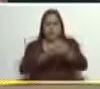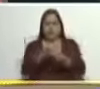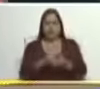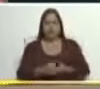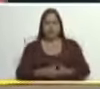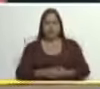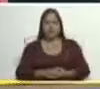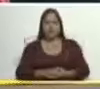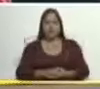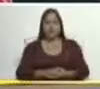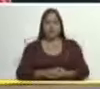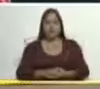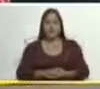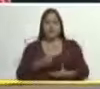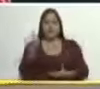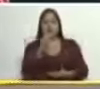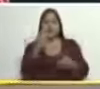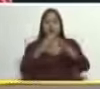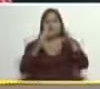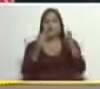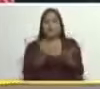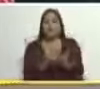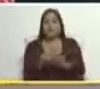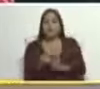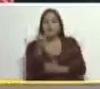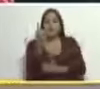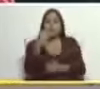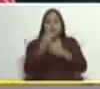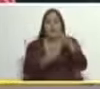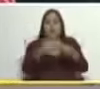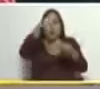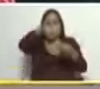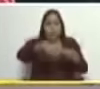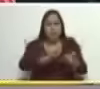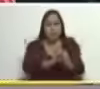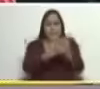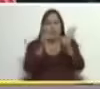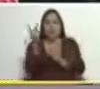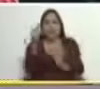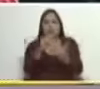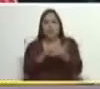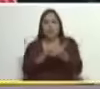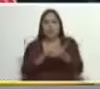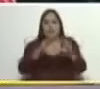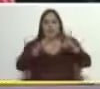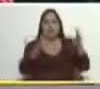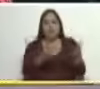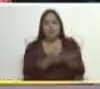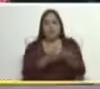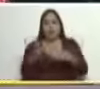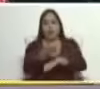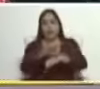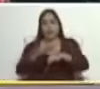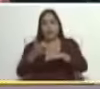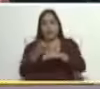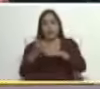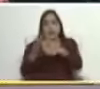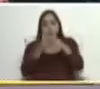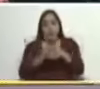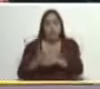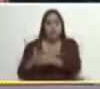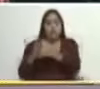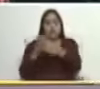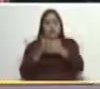lanzadas. La única potencia en el mundo que ha lanzado bombas atómicas, el gobierno norteamericano, los